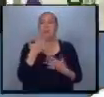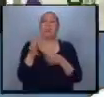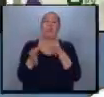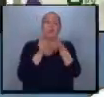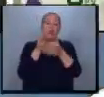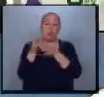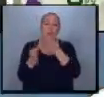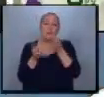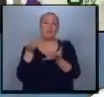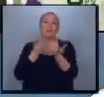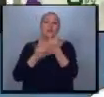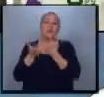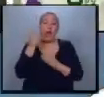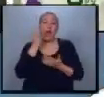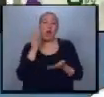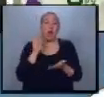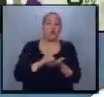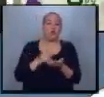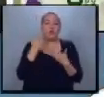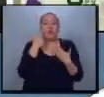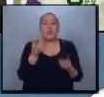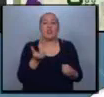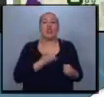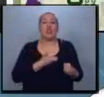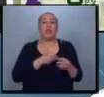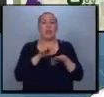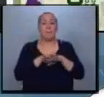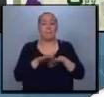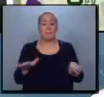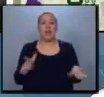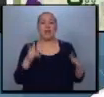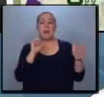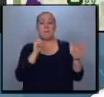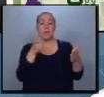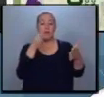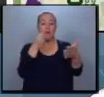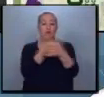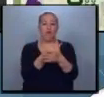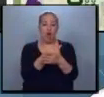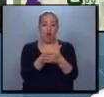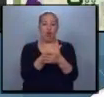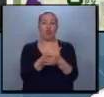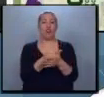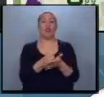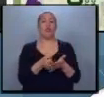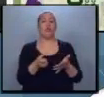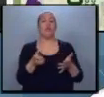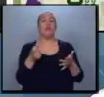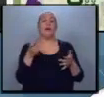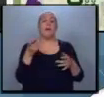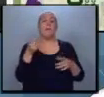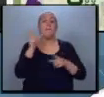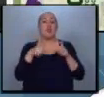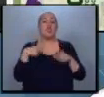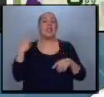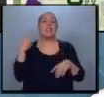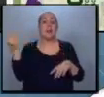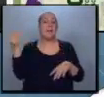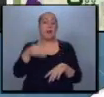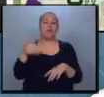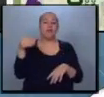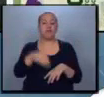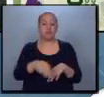con él, tener algunos detalles más, mostrar la mesa donde lo dejaron, es allá al fondo, al ladito del mostrador. mostrador. Y como decíamos, son clientes, ellos saben quiénes